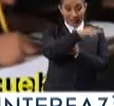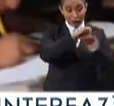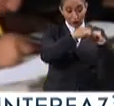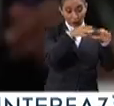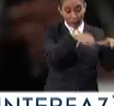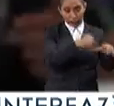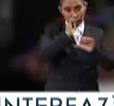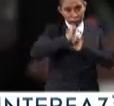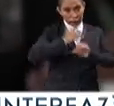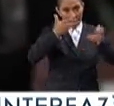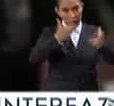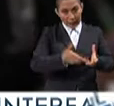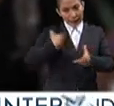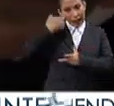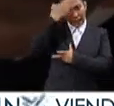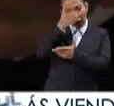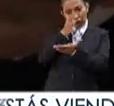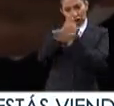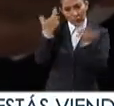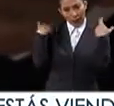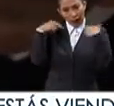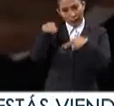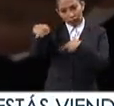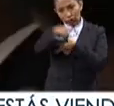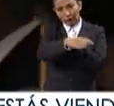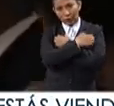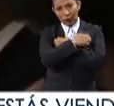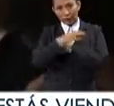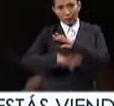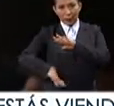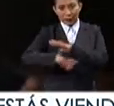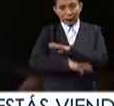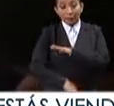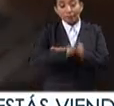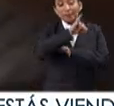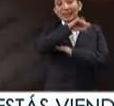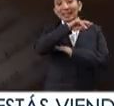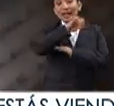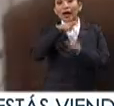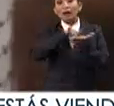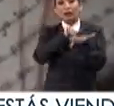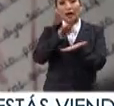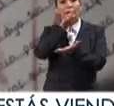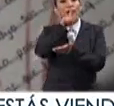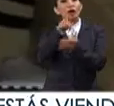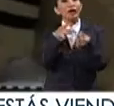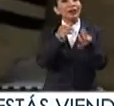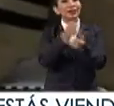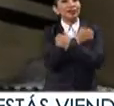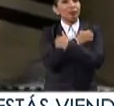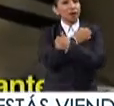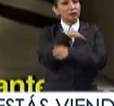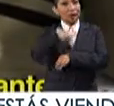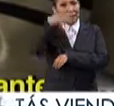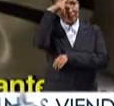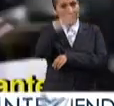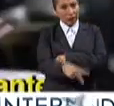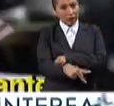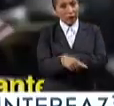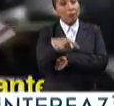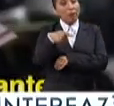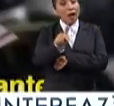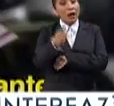el organismo encargado de aplicar las evaluaciones a los docentes de educación básica el ine ha contribuido a mejorar la calidad de la educación en méxico